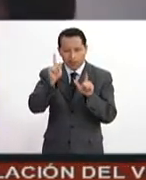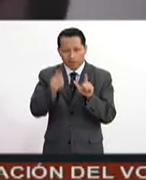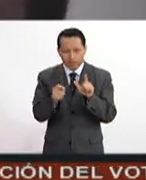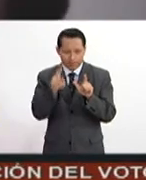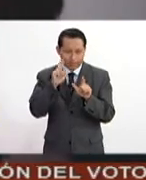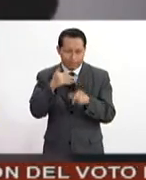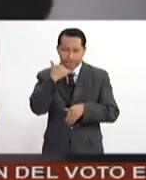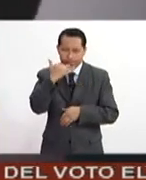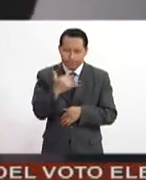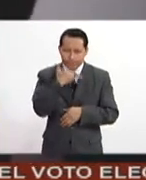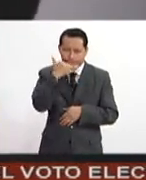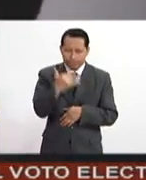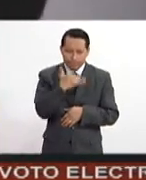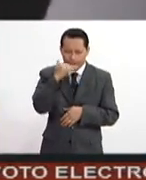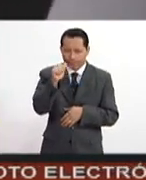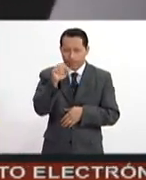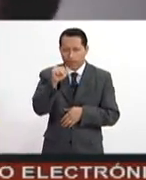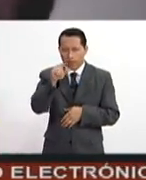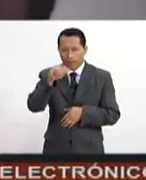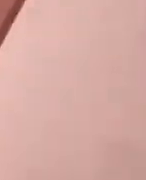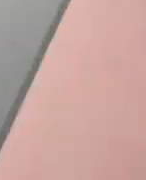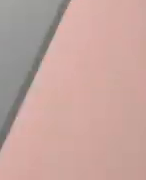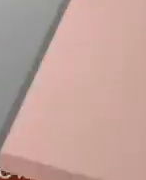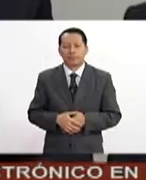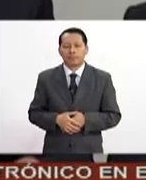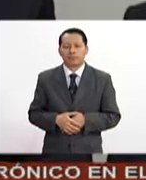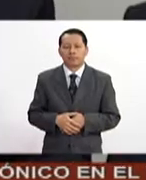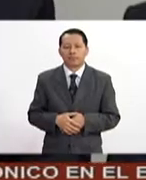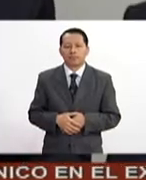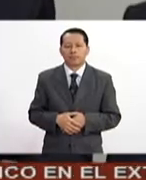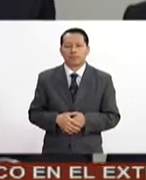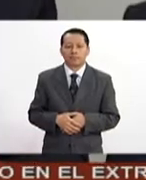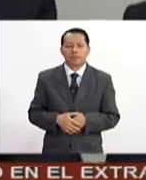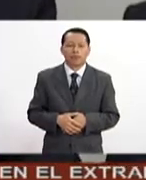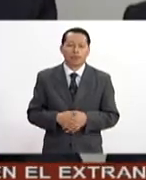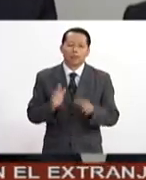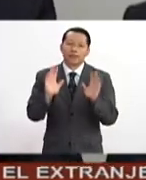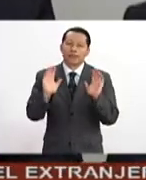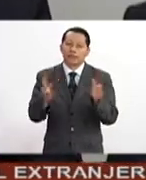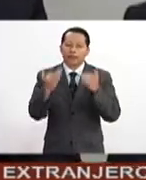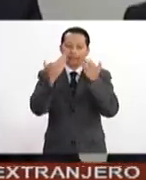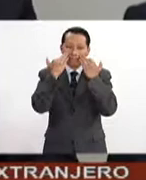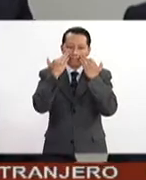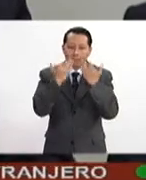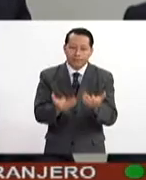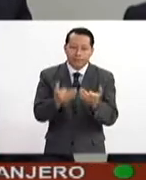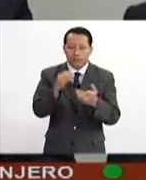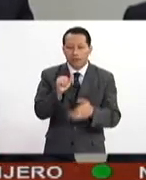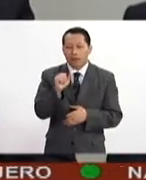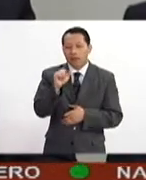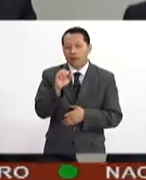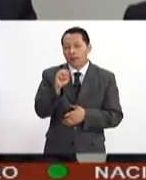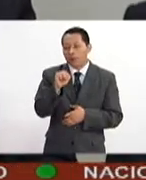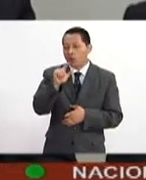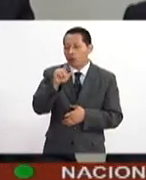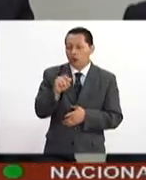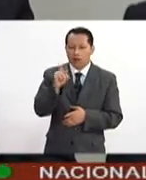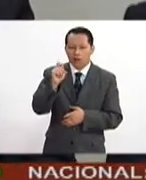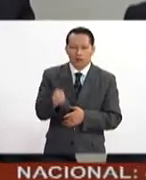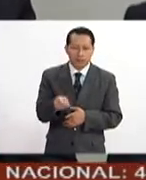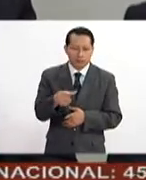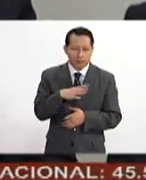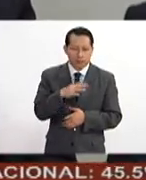la corrupción de López Obrador. Ha quedado comprobado que López Obrador es un